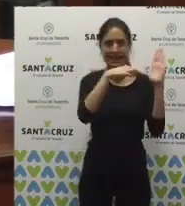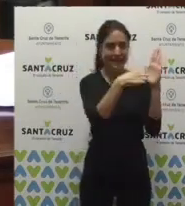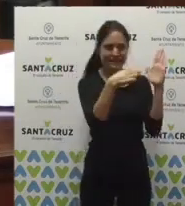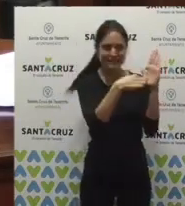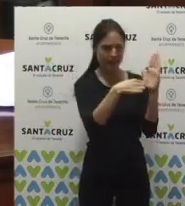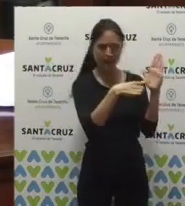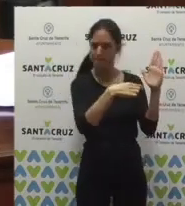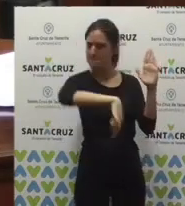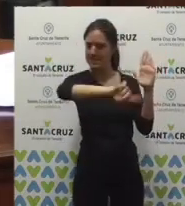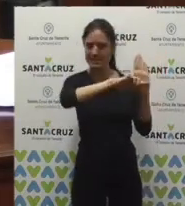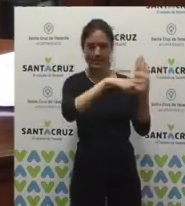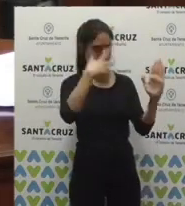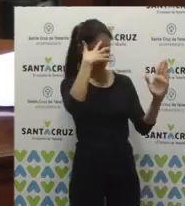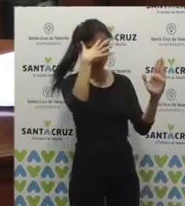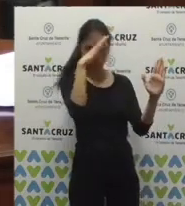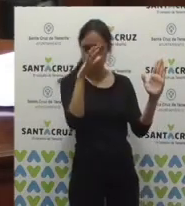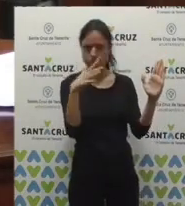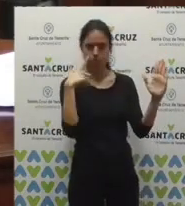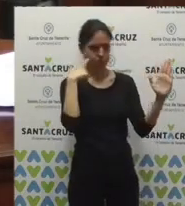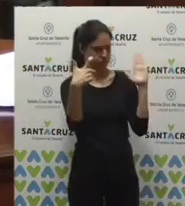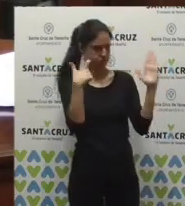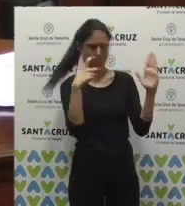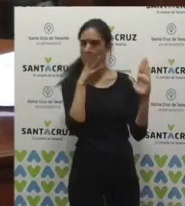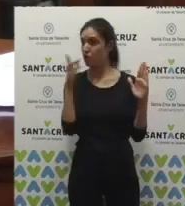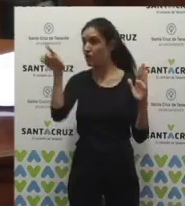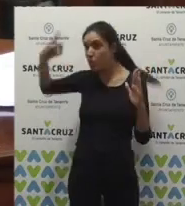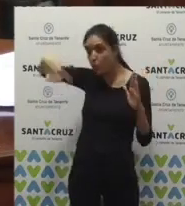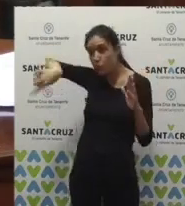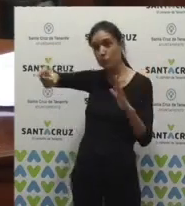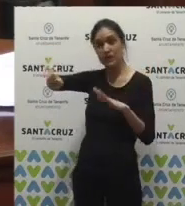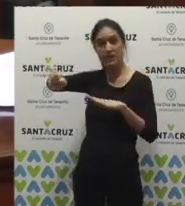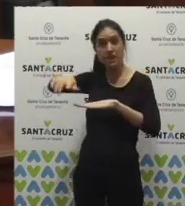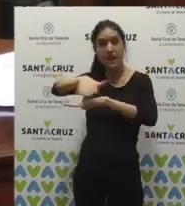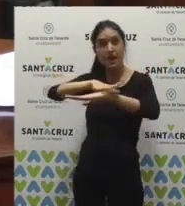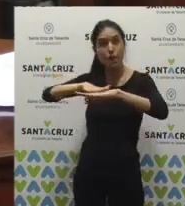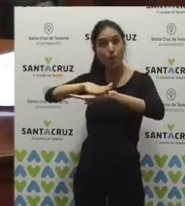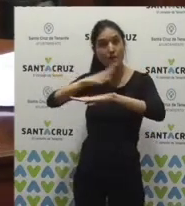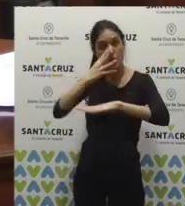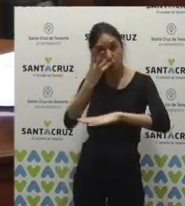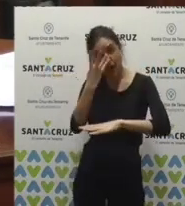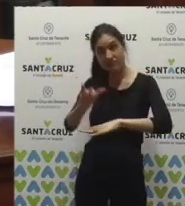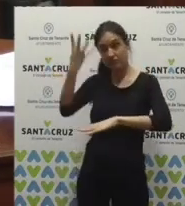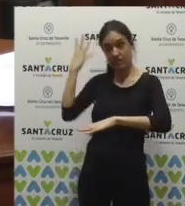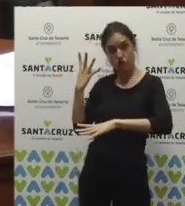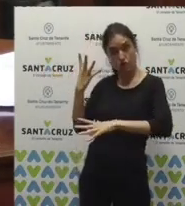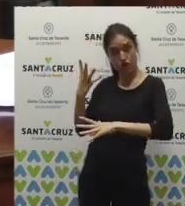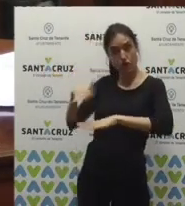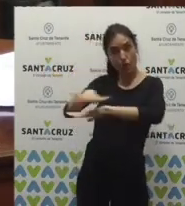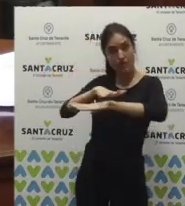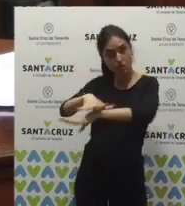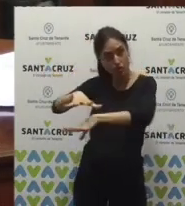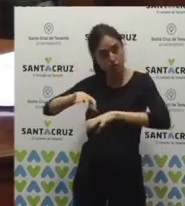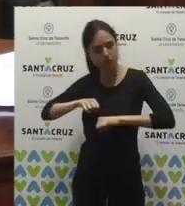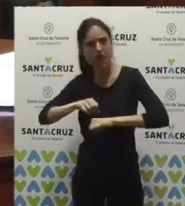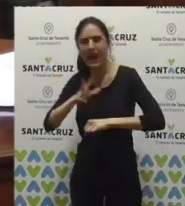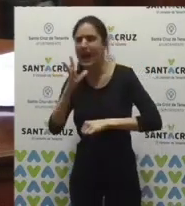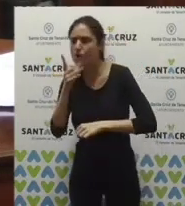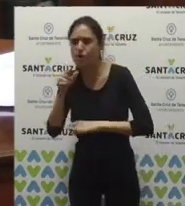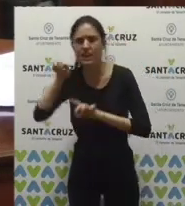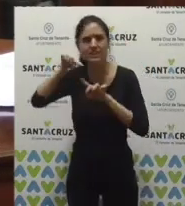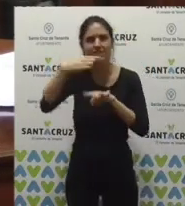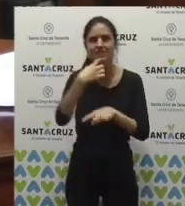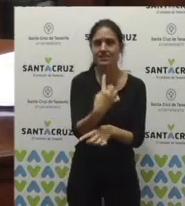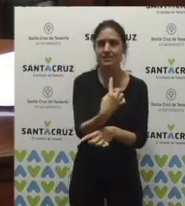se teniendo en cuenta que ustedes estuvieron gobernando en el mandato inmediatamente anterior lo que yo no entiendo es como usted pide que se